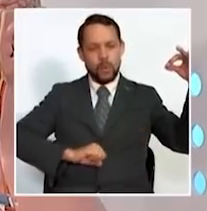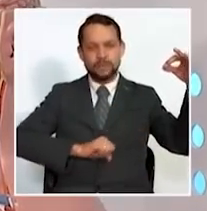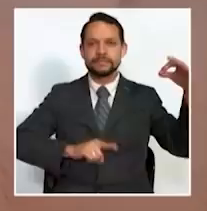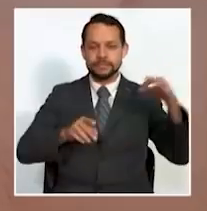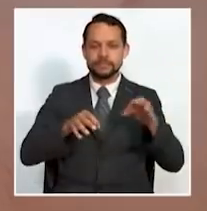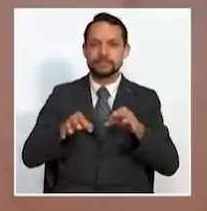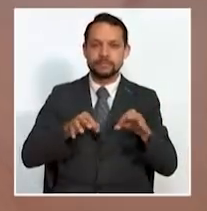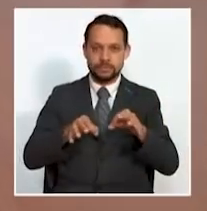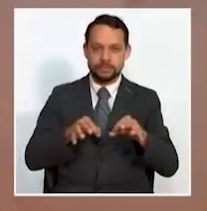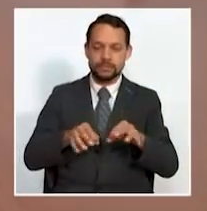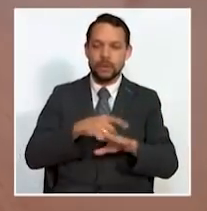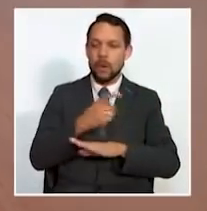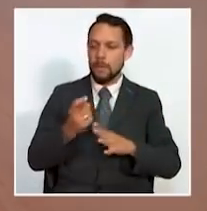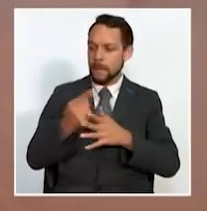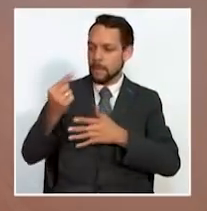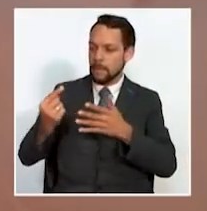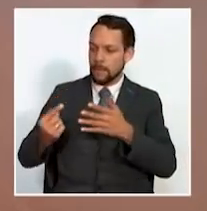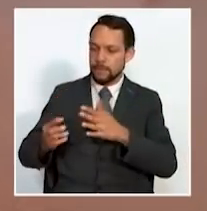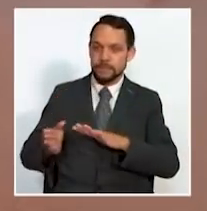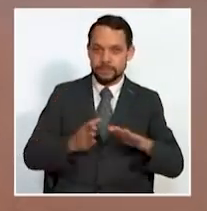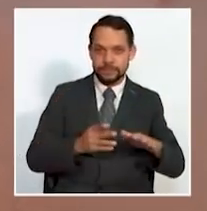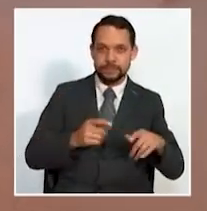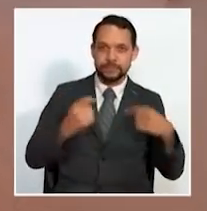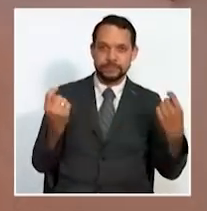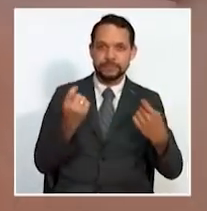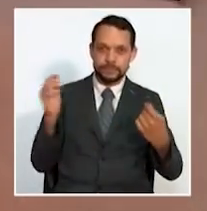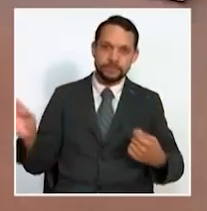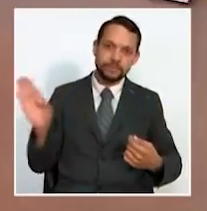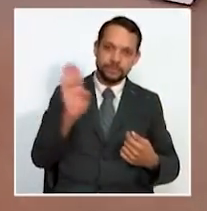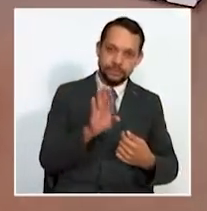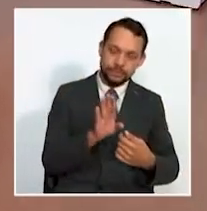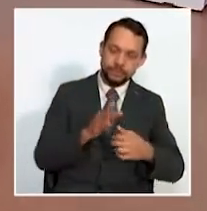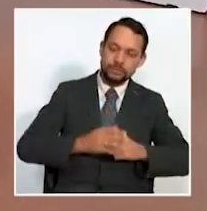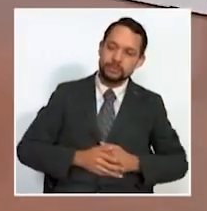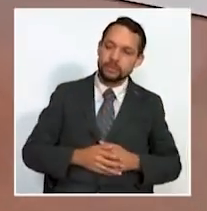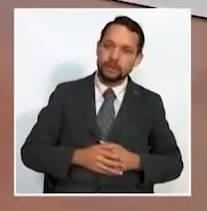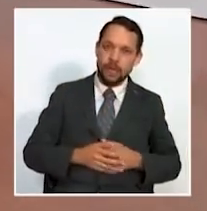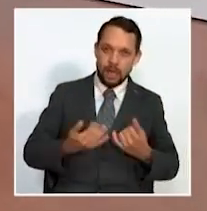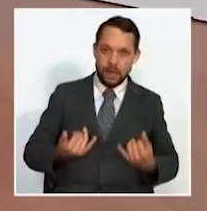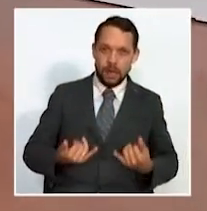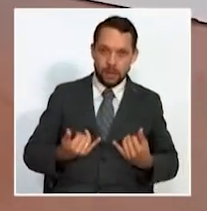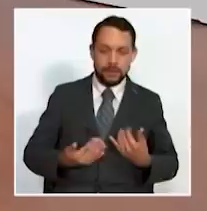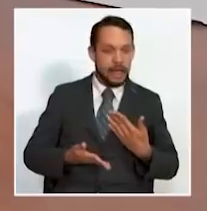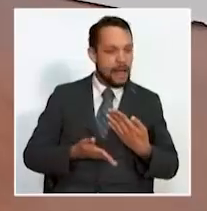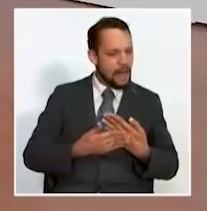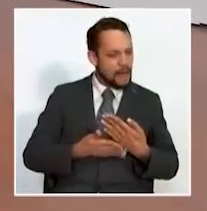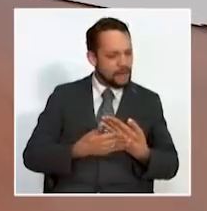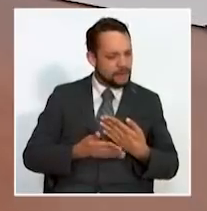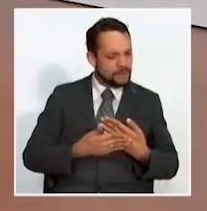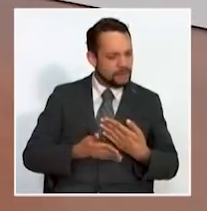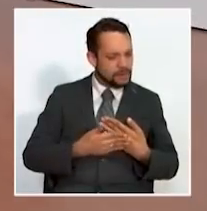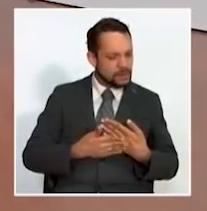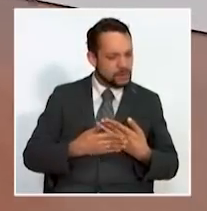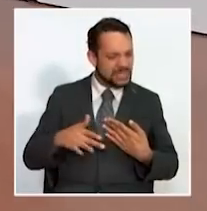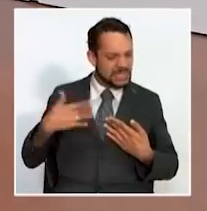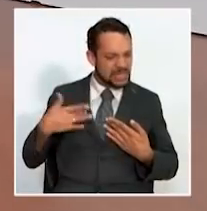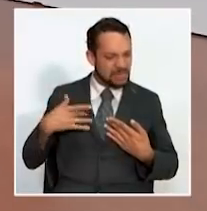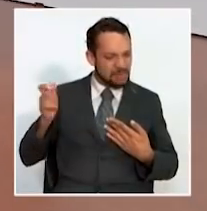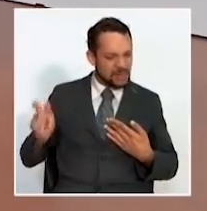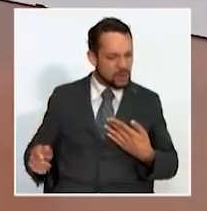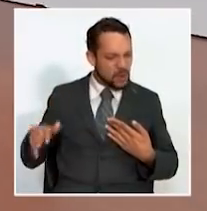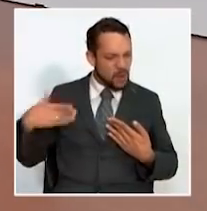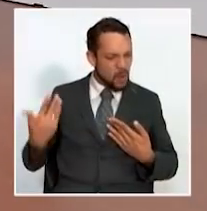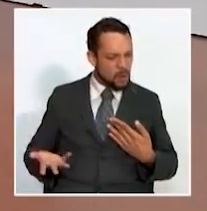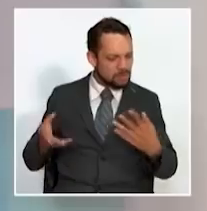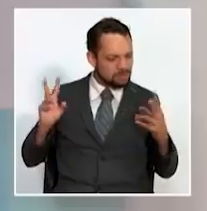paciente tiene. Bueno, entonces vamos a ir a este corte de comerciales para que entendamos las manifestaciones clínicas que un paciente puede tener para